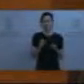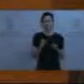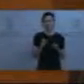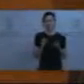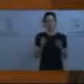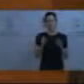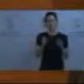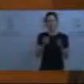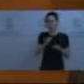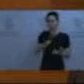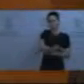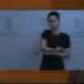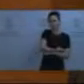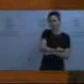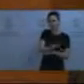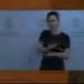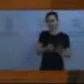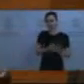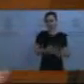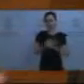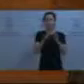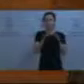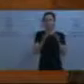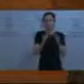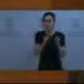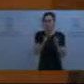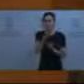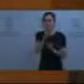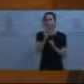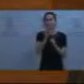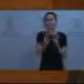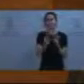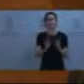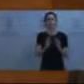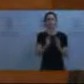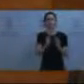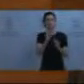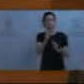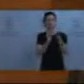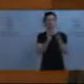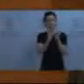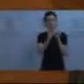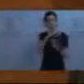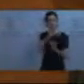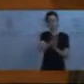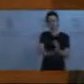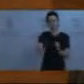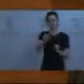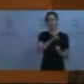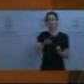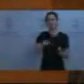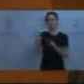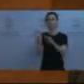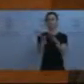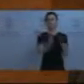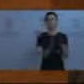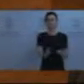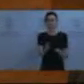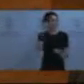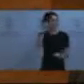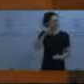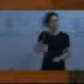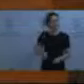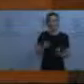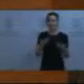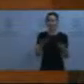subvención alguna relación tienen con las actividades que posteriormente realizan esas comunidades, que todos sabemos que